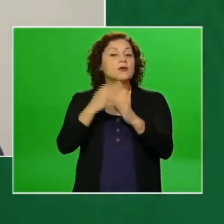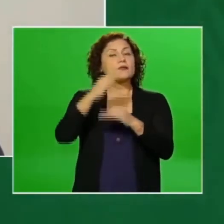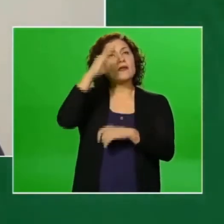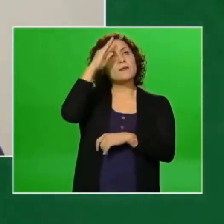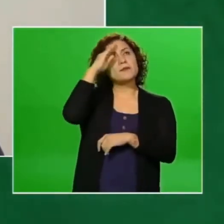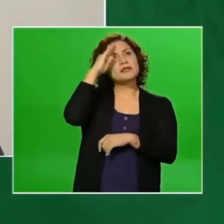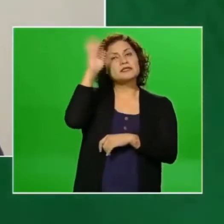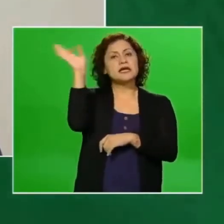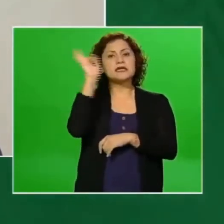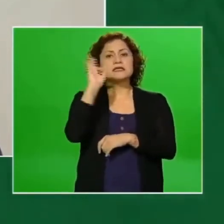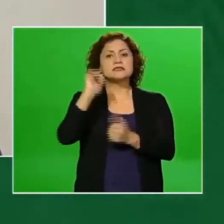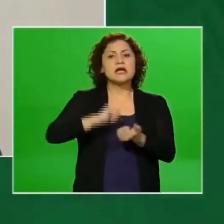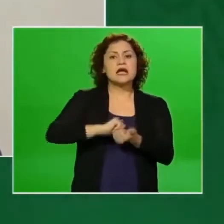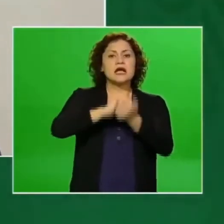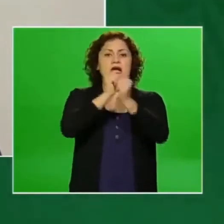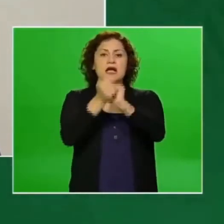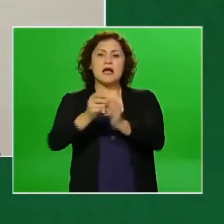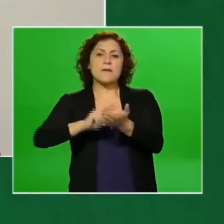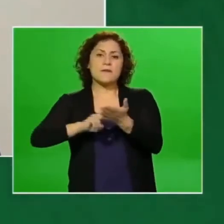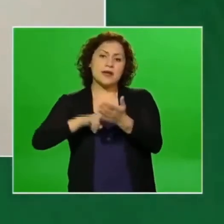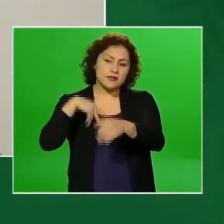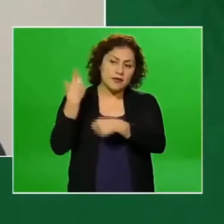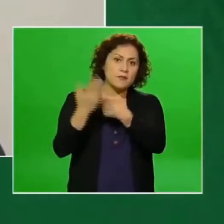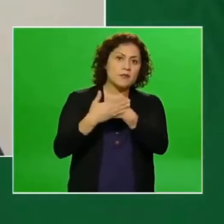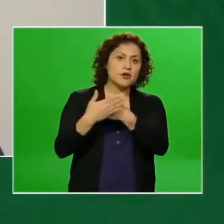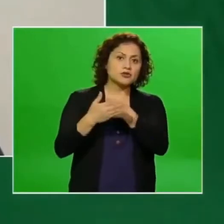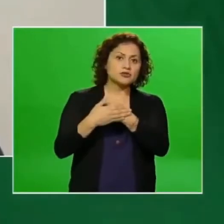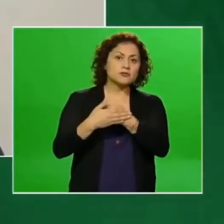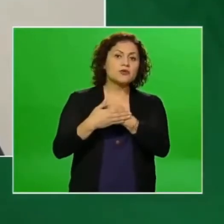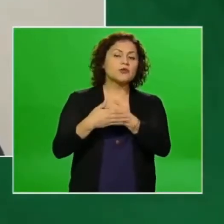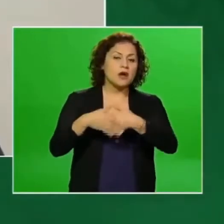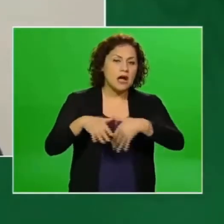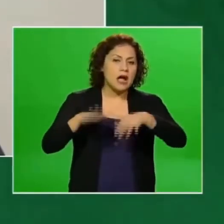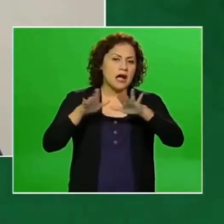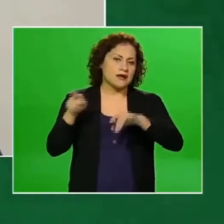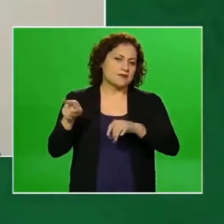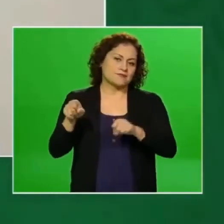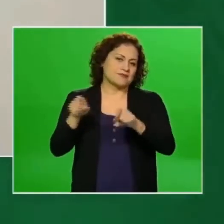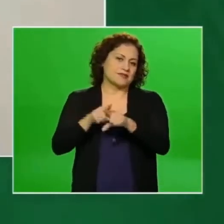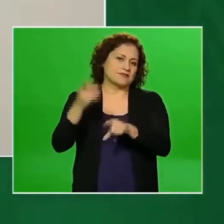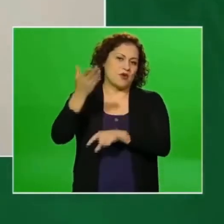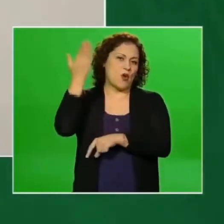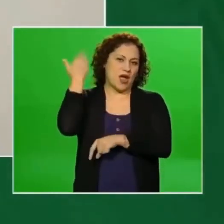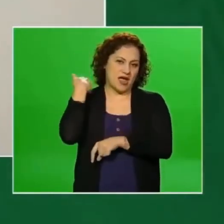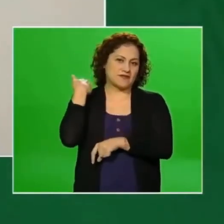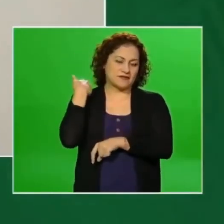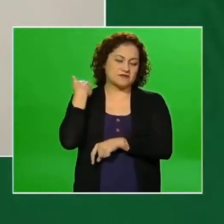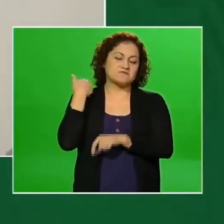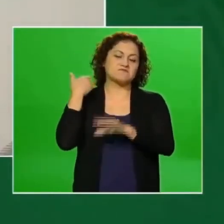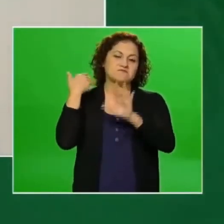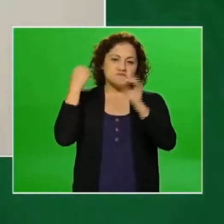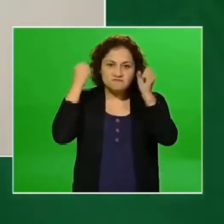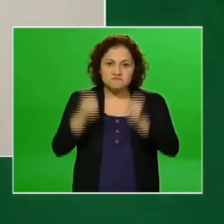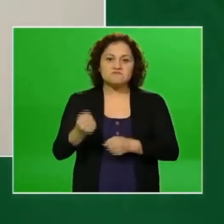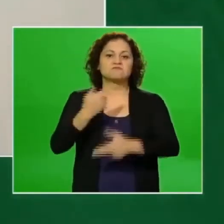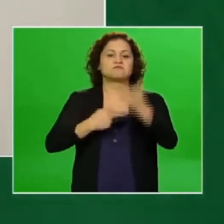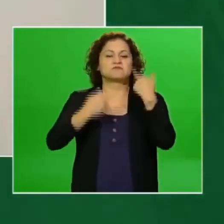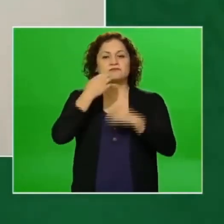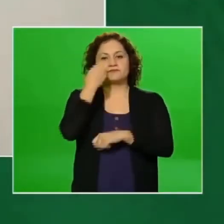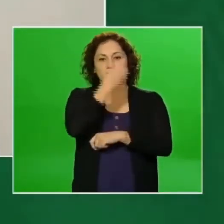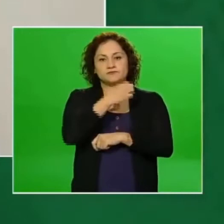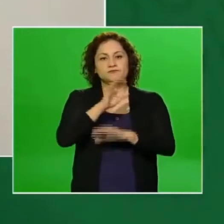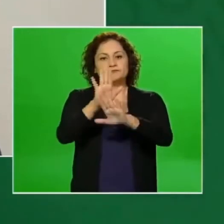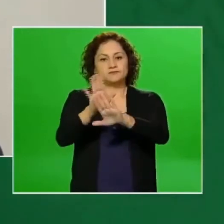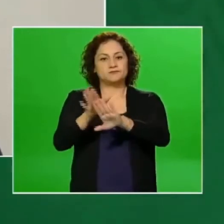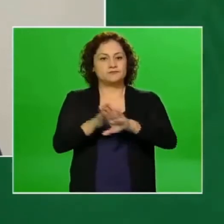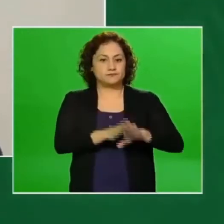volvieran nuevamente al verde un siguiente ciclo del semáforo, como lo hicieron ya previamente, de seguro podrían activar. Ahora, hay otras entidades